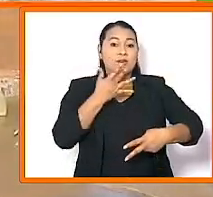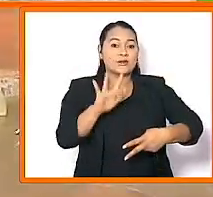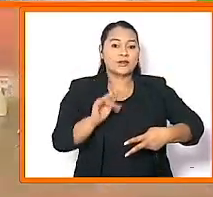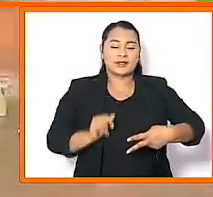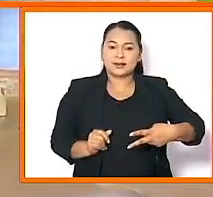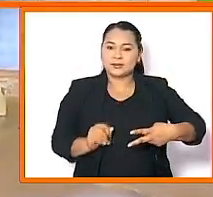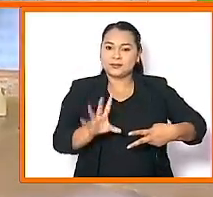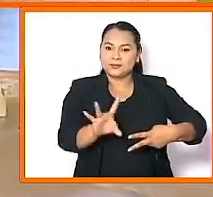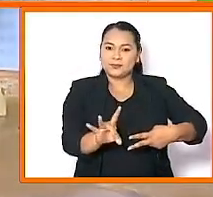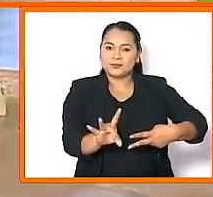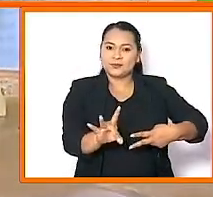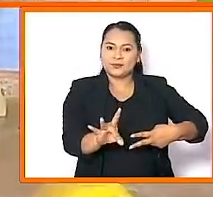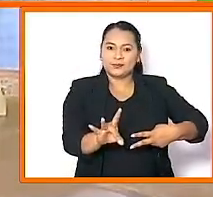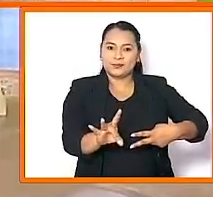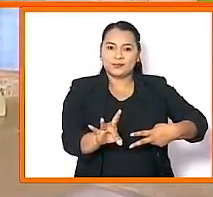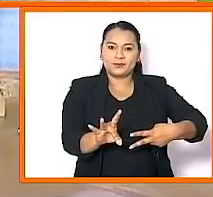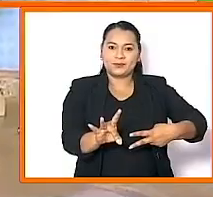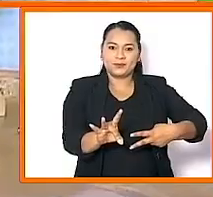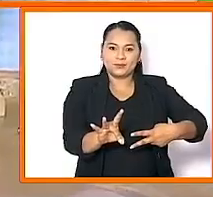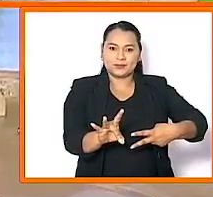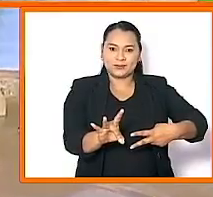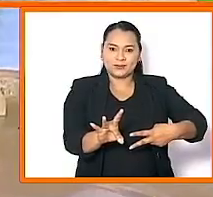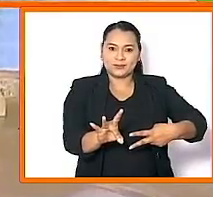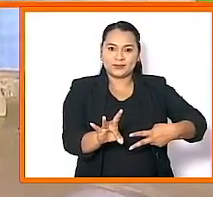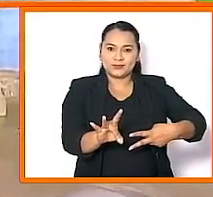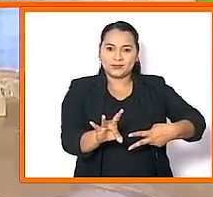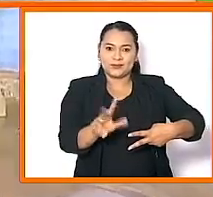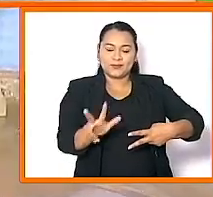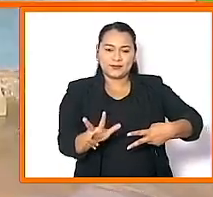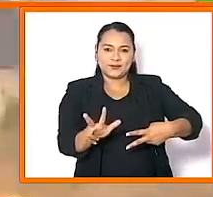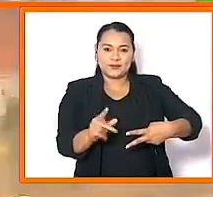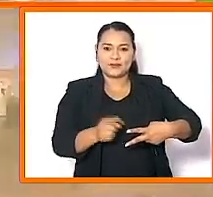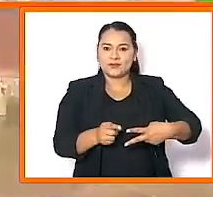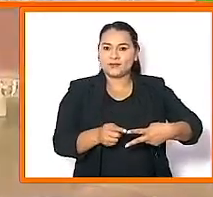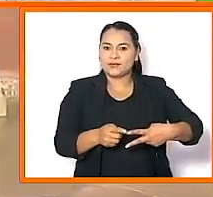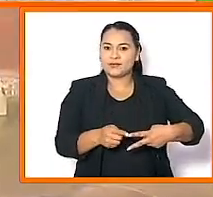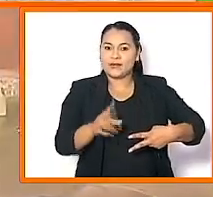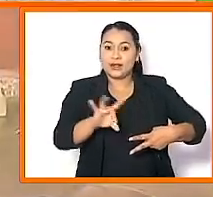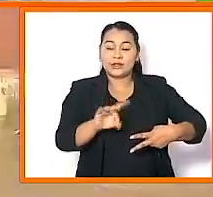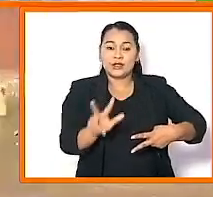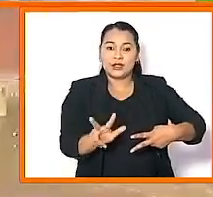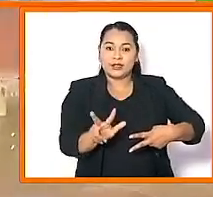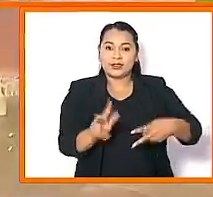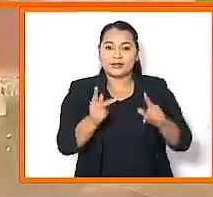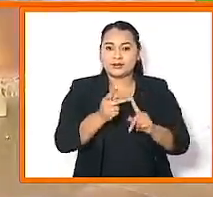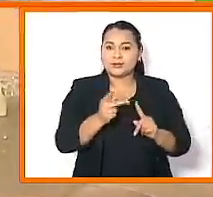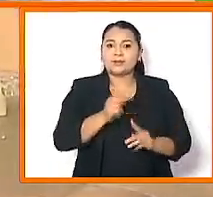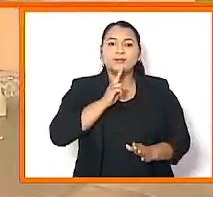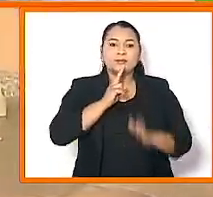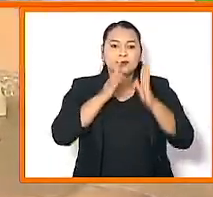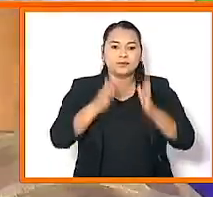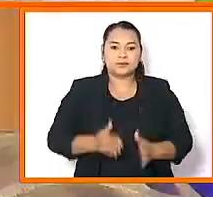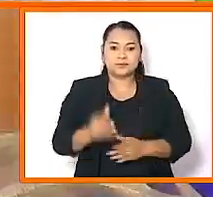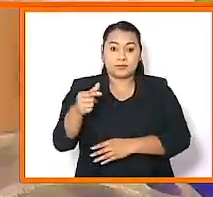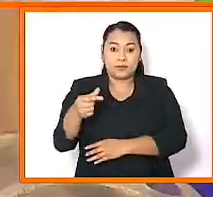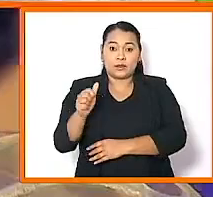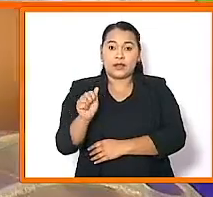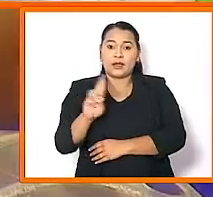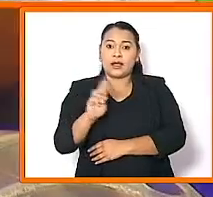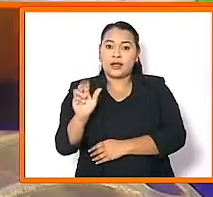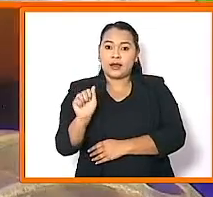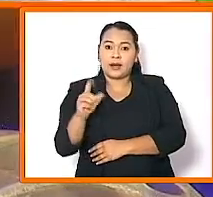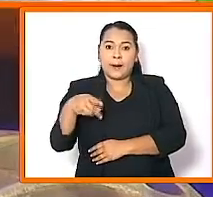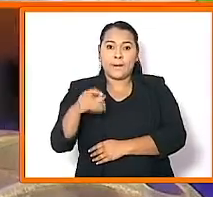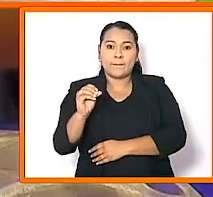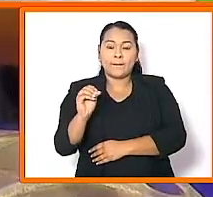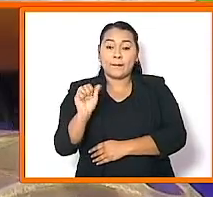8. Segundo dígito. Y este es el 3. Número ganador 83 con su catrachada garrapata. Segundo número